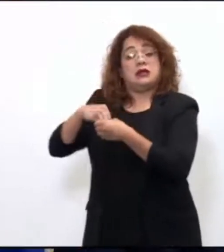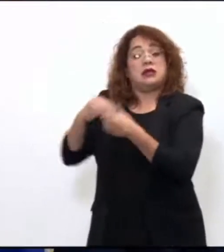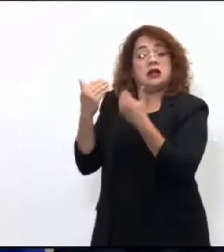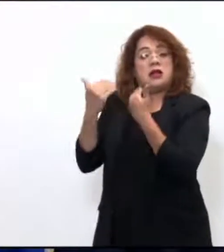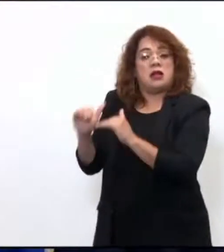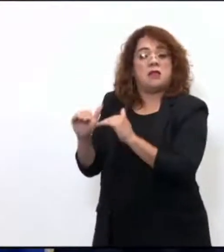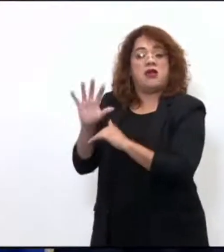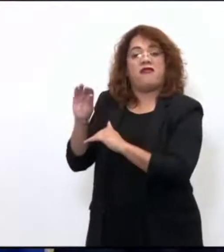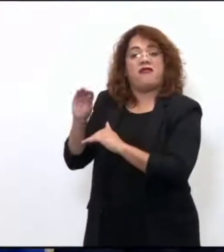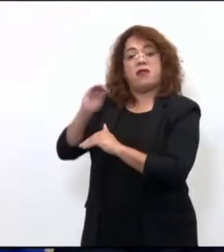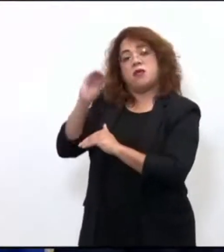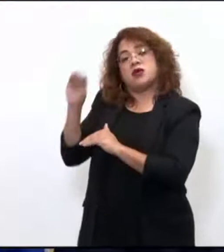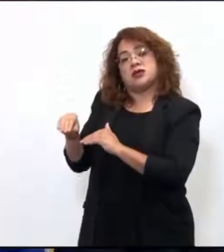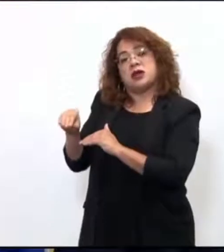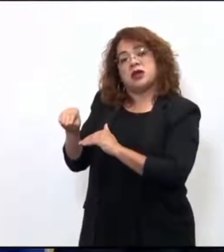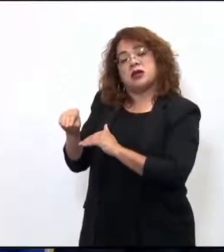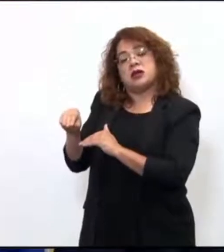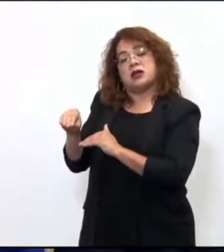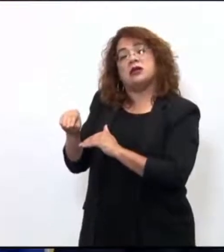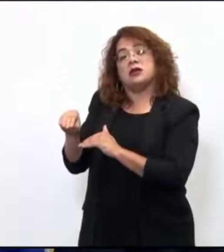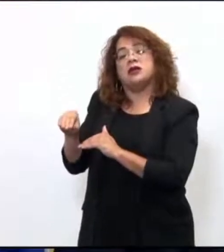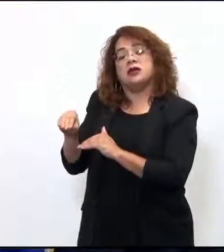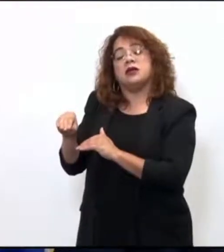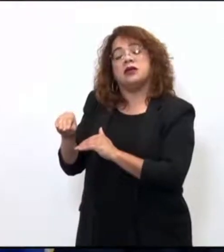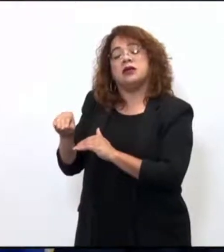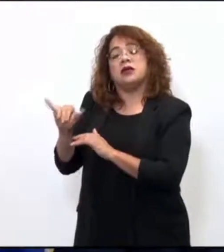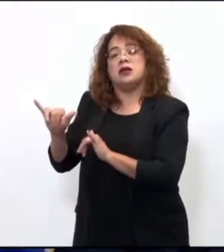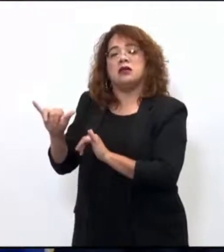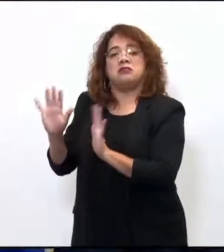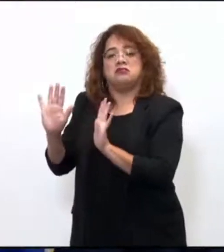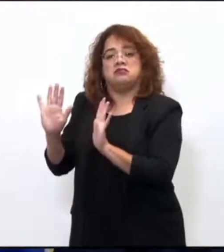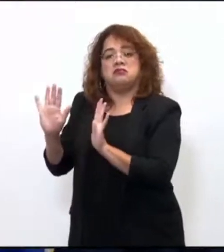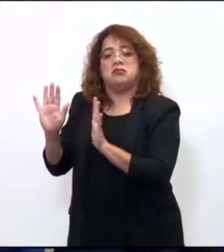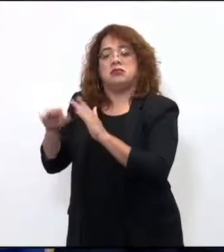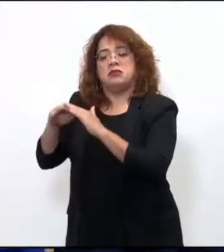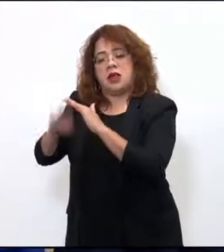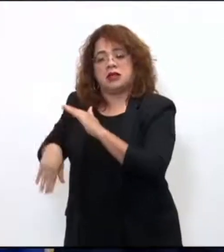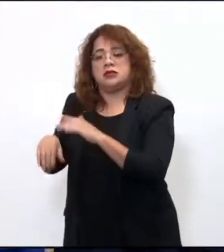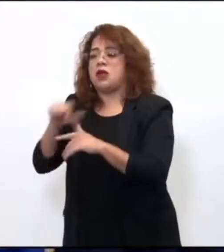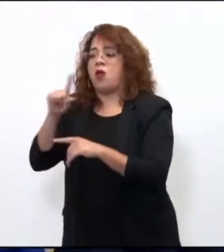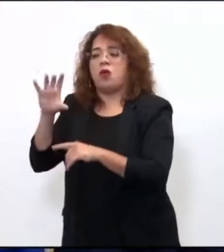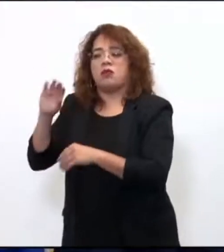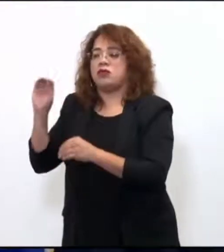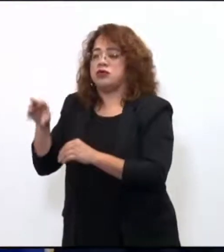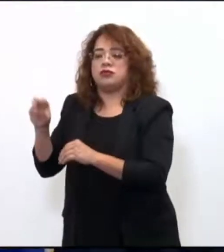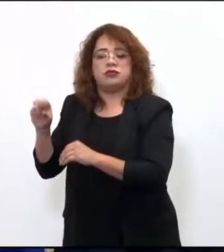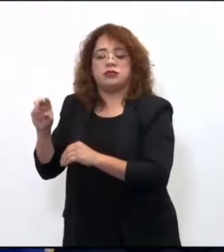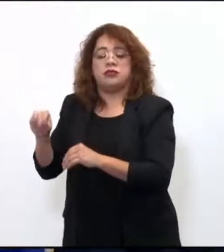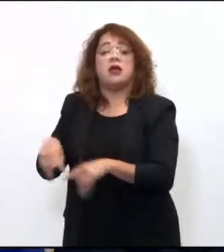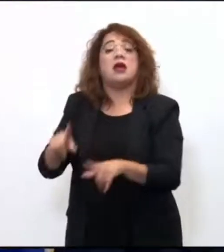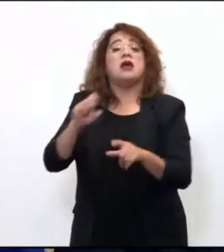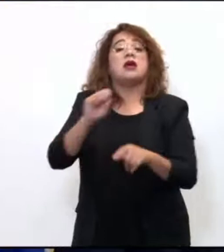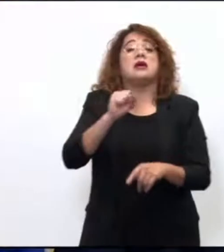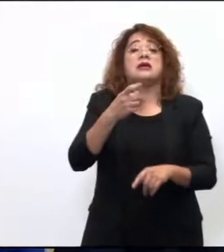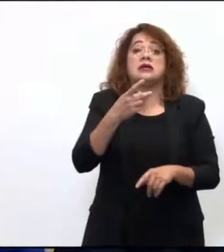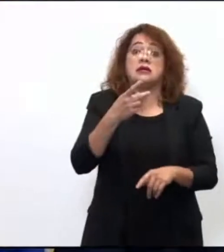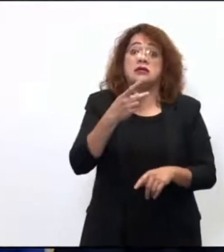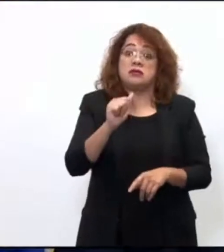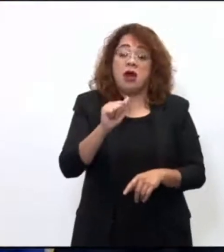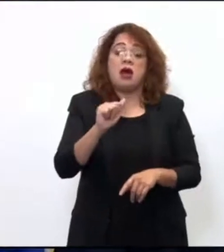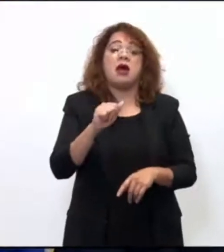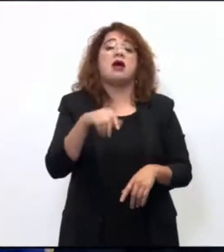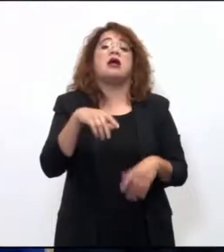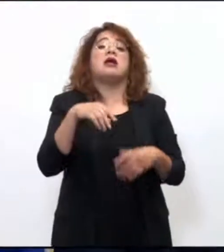al 50% de la ocupación máxima. Y pueden funcionar spas interiores,